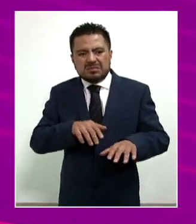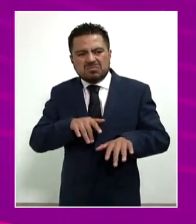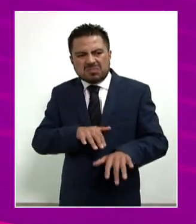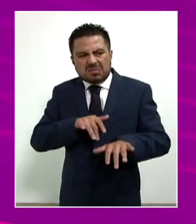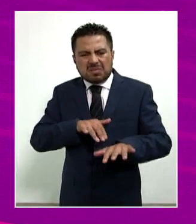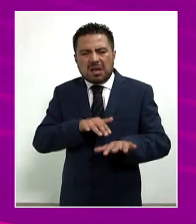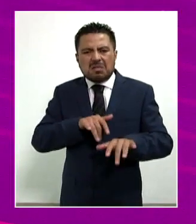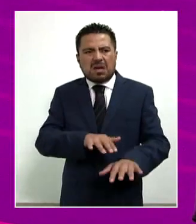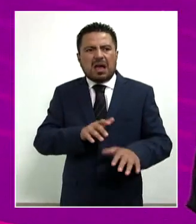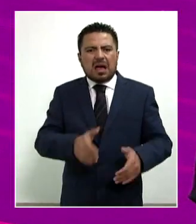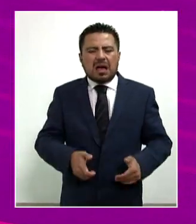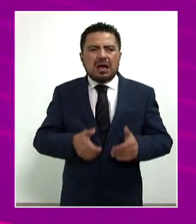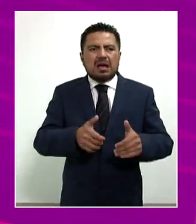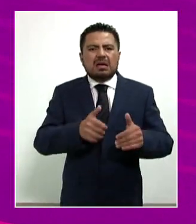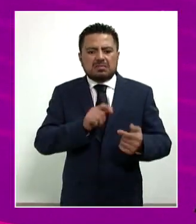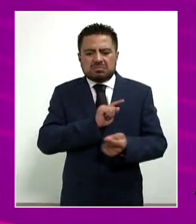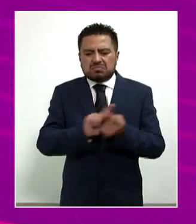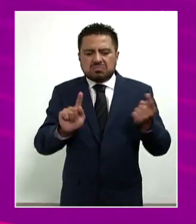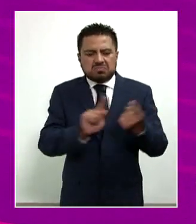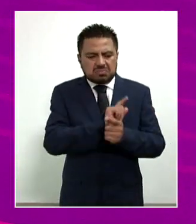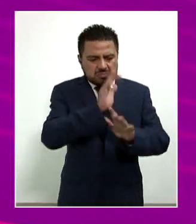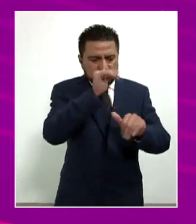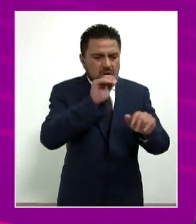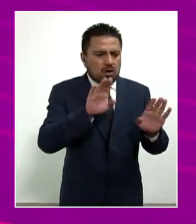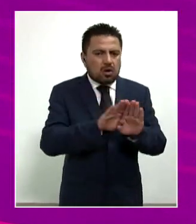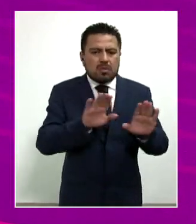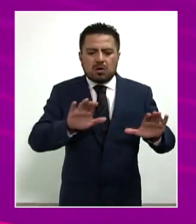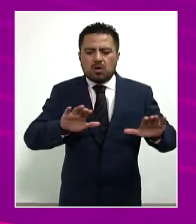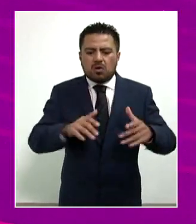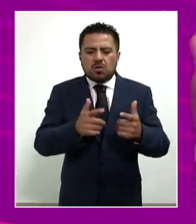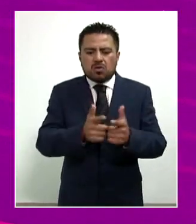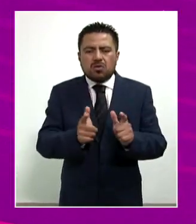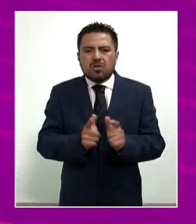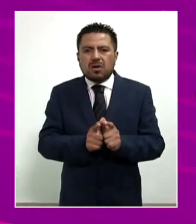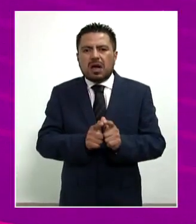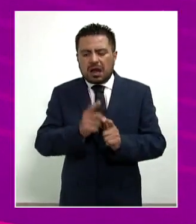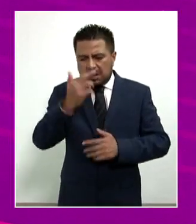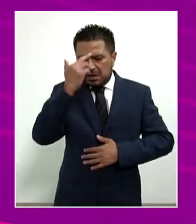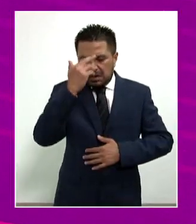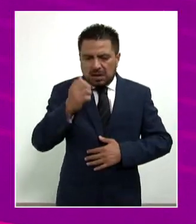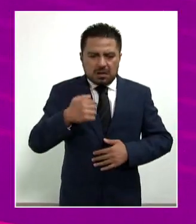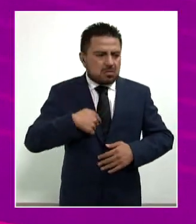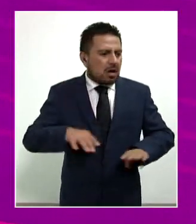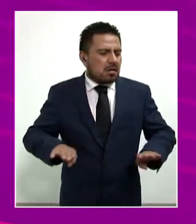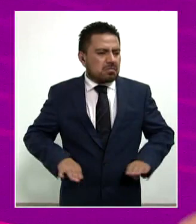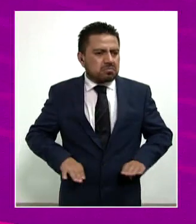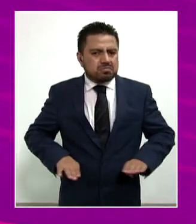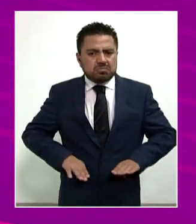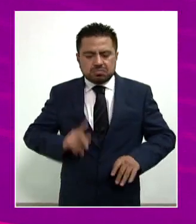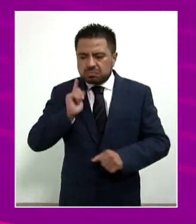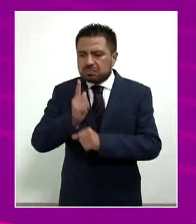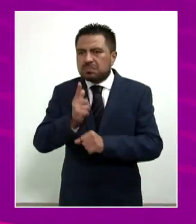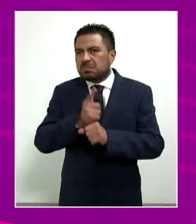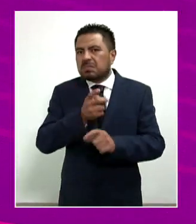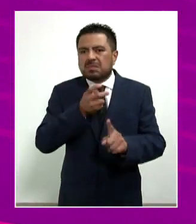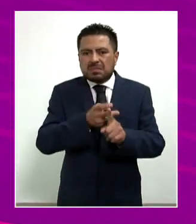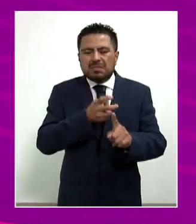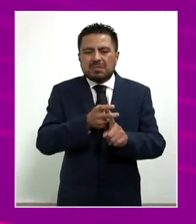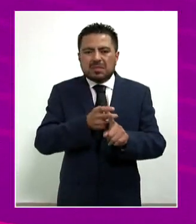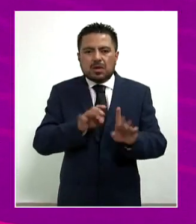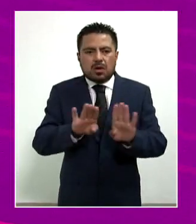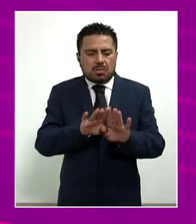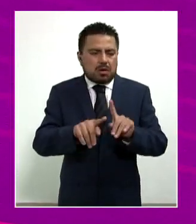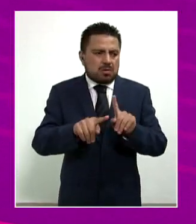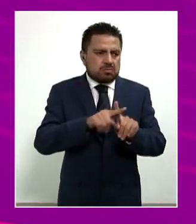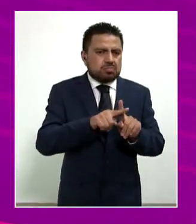se identifican, que encuentran como colectivo una razón para identificarse, pues veo ahí cierto